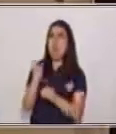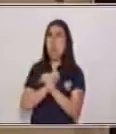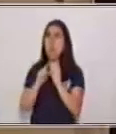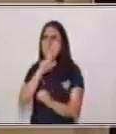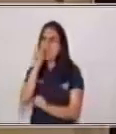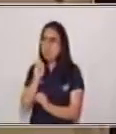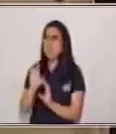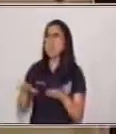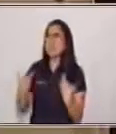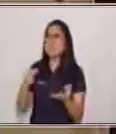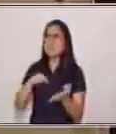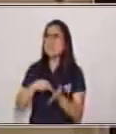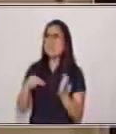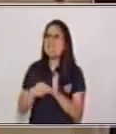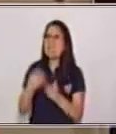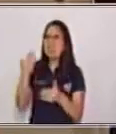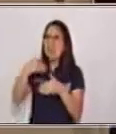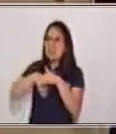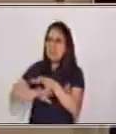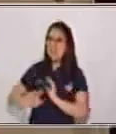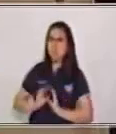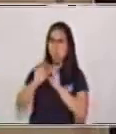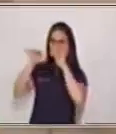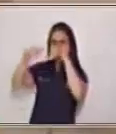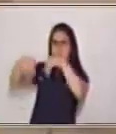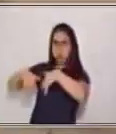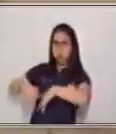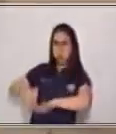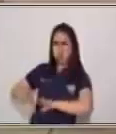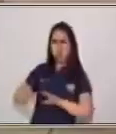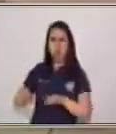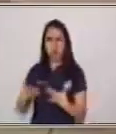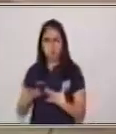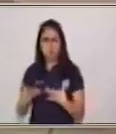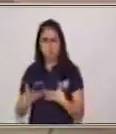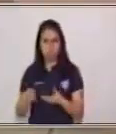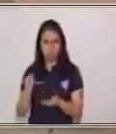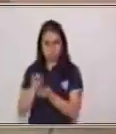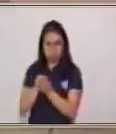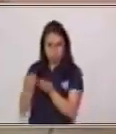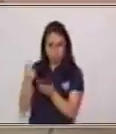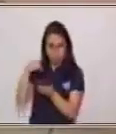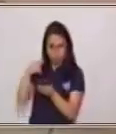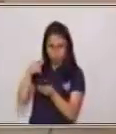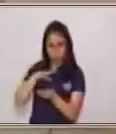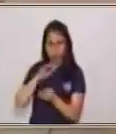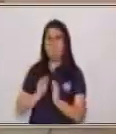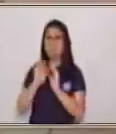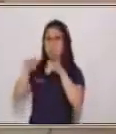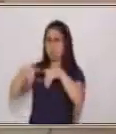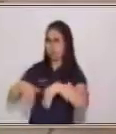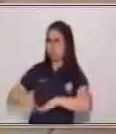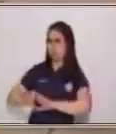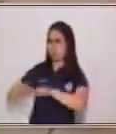Asimismo, quisiera que pusieras la mano sobre tu pecho en la parte del corazón y lo sientas